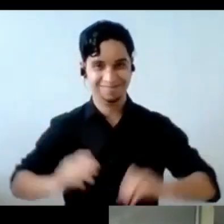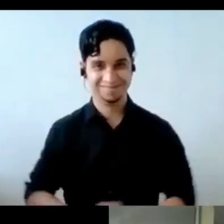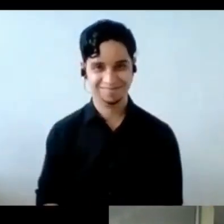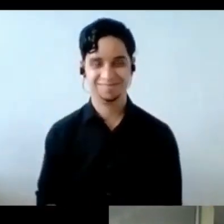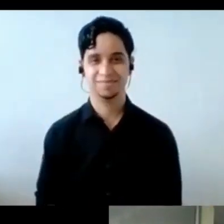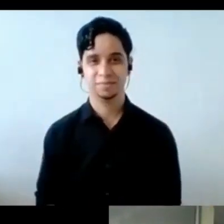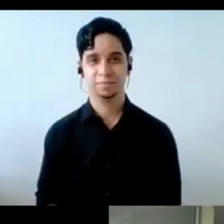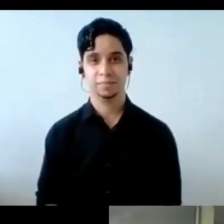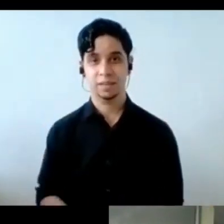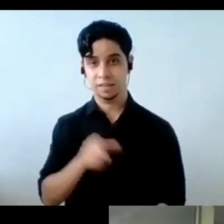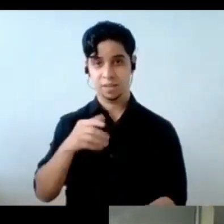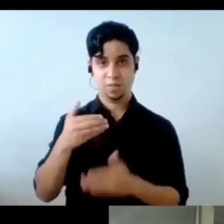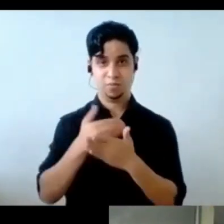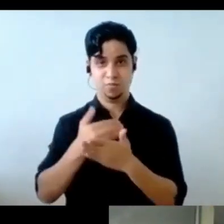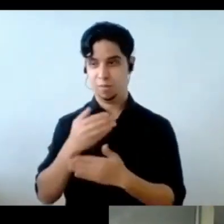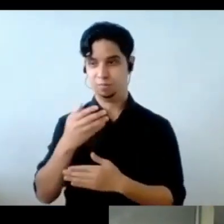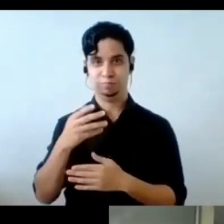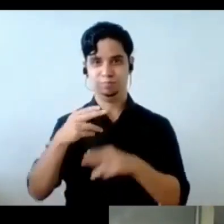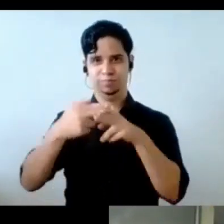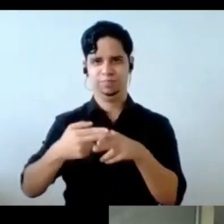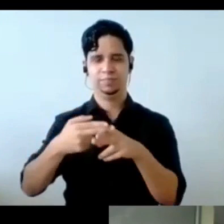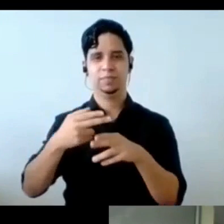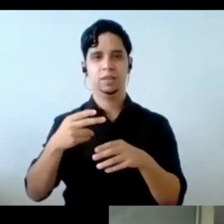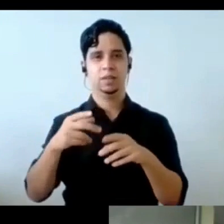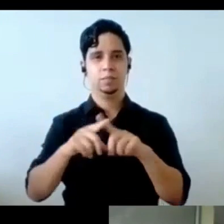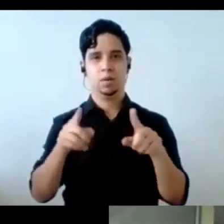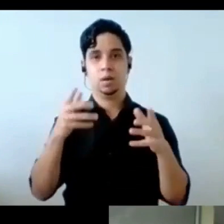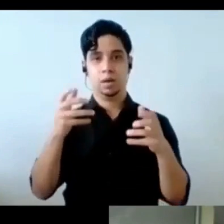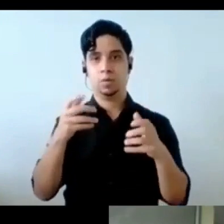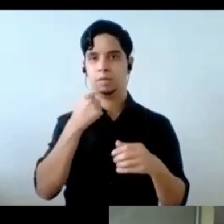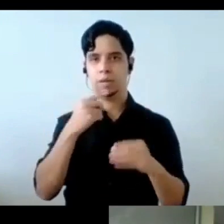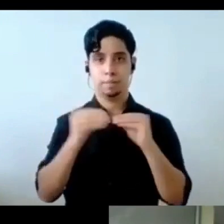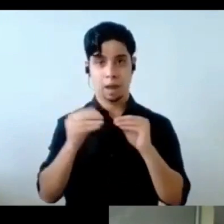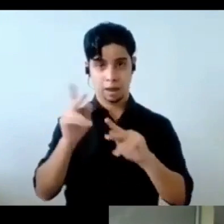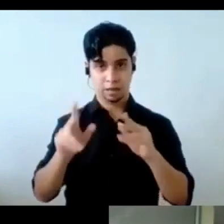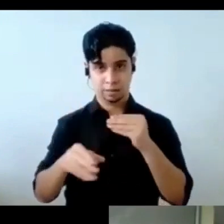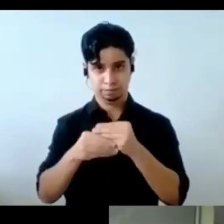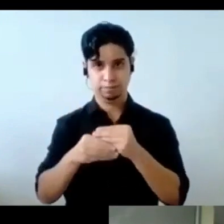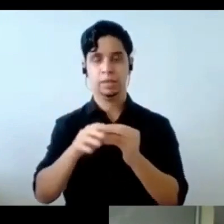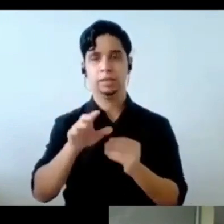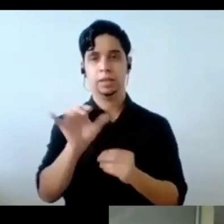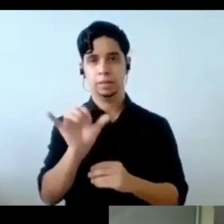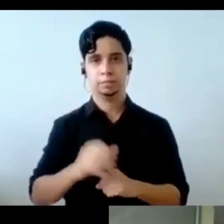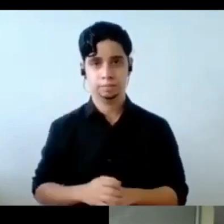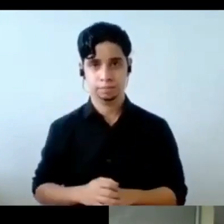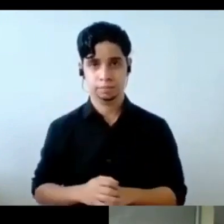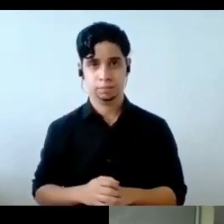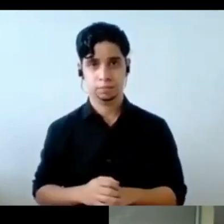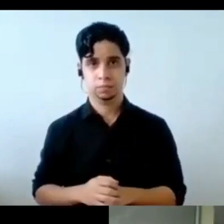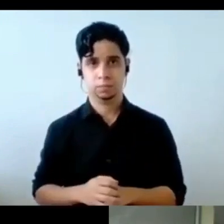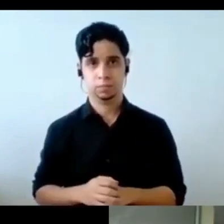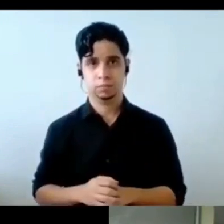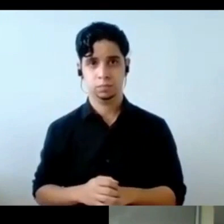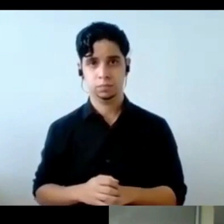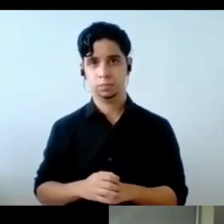Que ese es su nuevo apodo. De hecho, ¿sabes qué? Vamos a saludar también a un par de personas. Que se sintieron así como, digo,